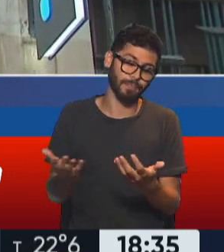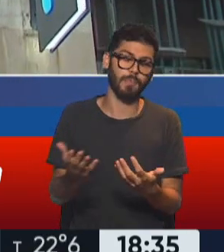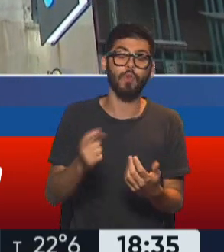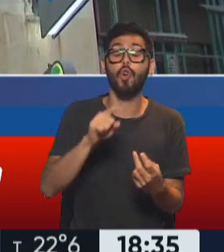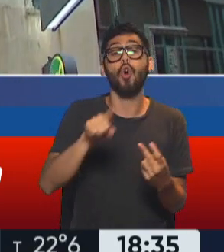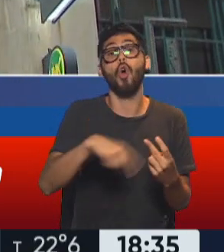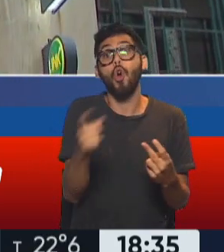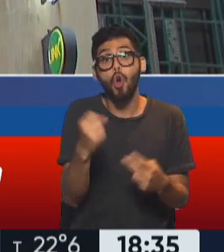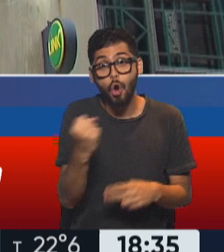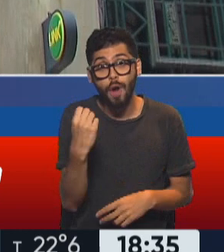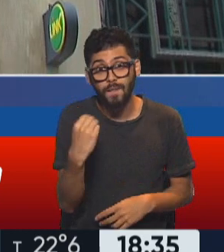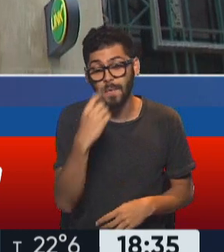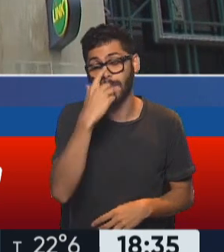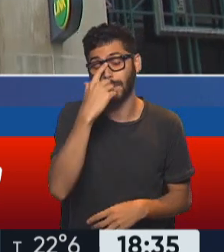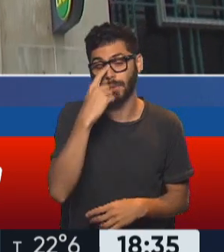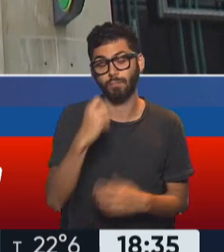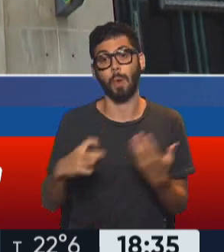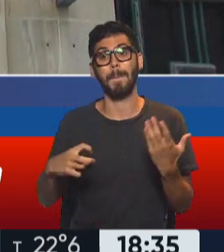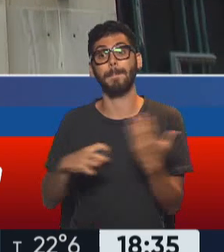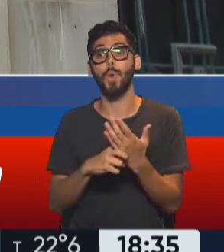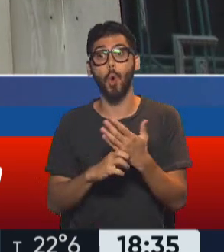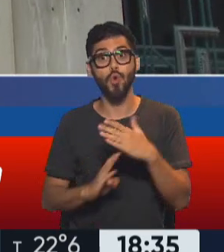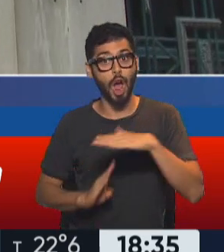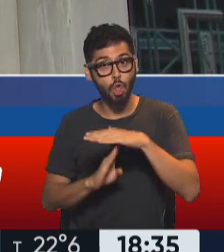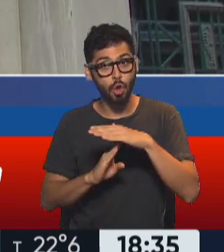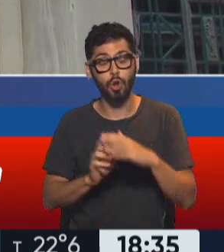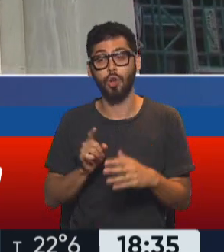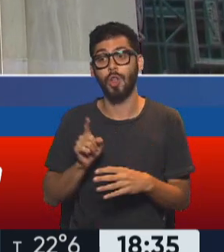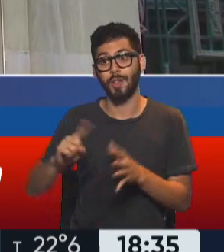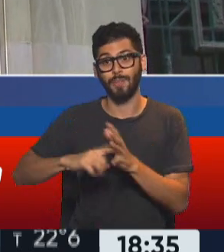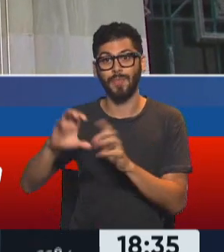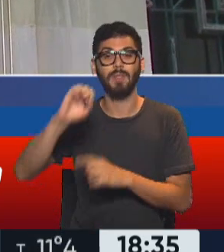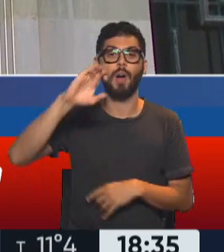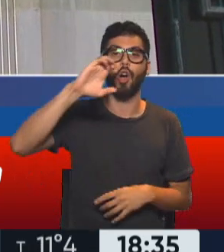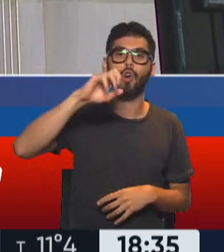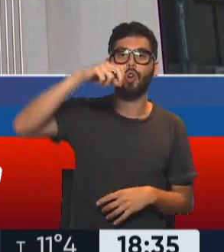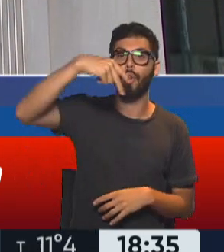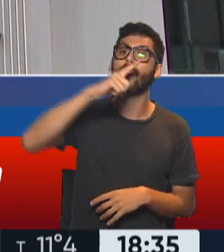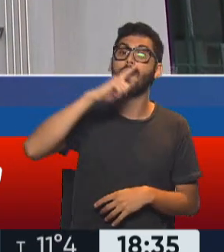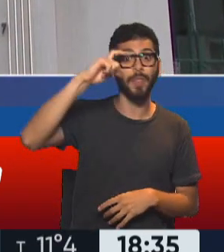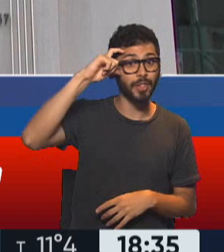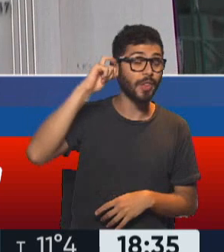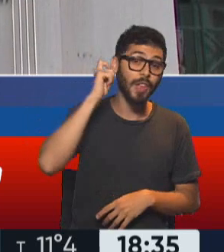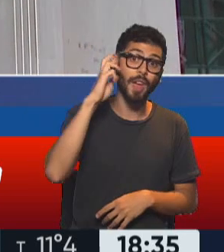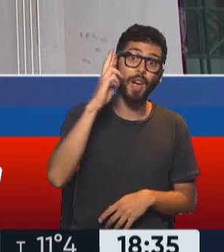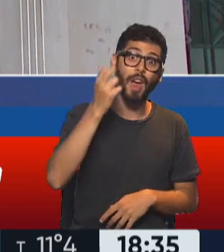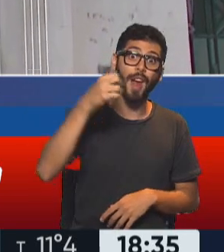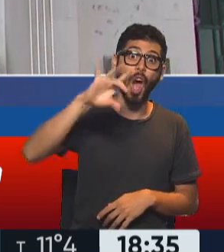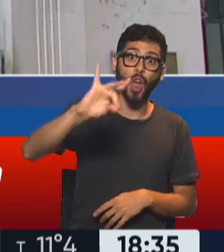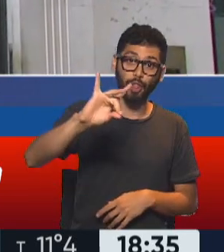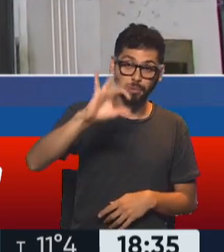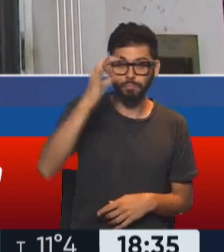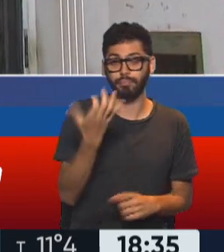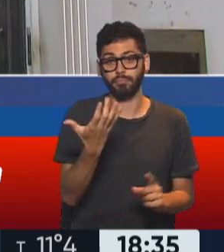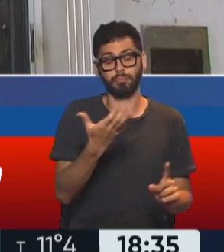dato importante, el procurador bonaerense, estamos hablando de Julio Conte Gran, que tenía que dar explicaciones,